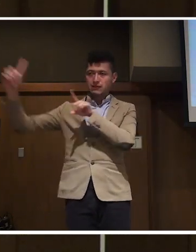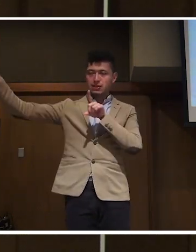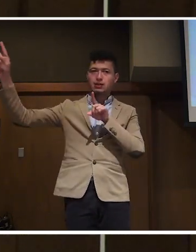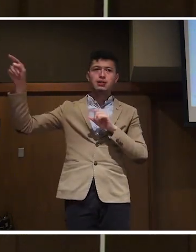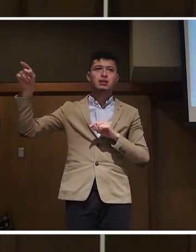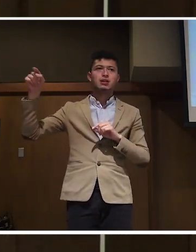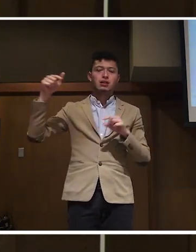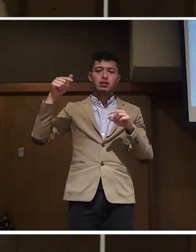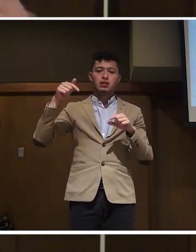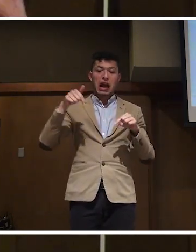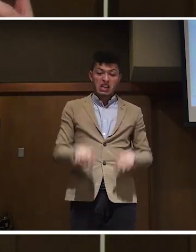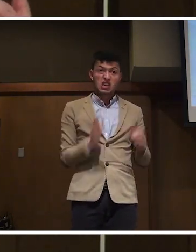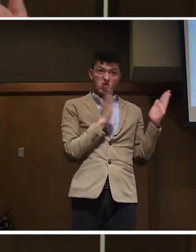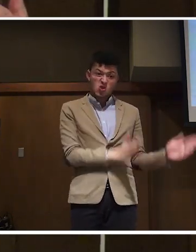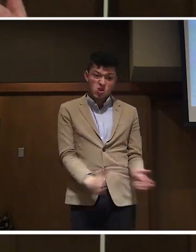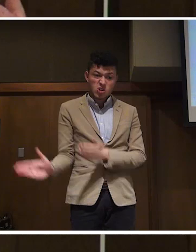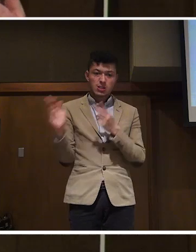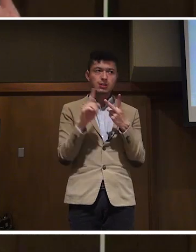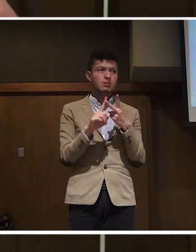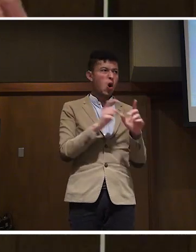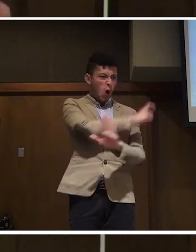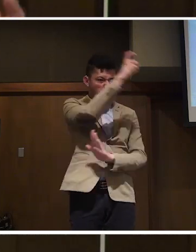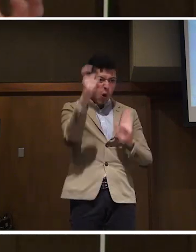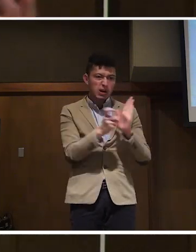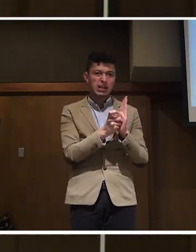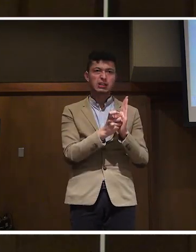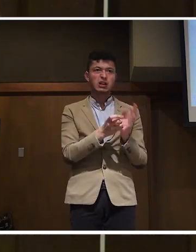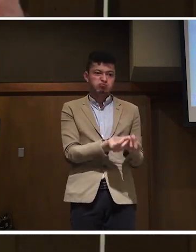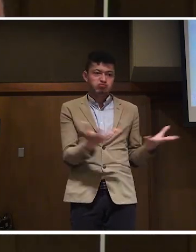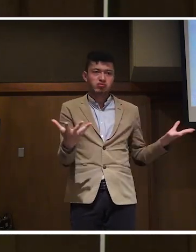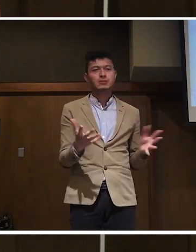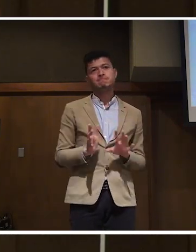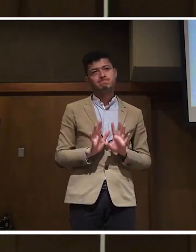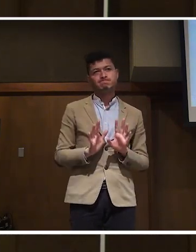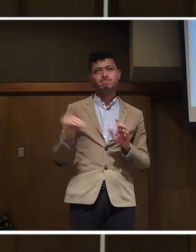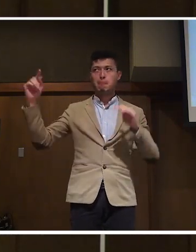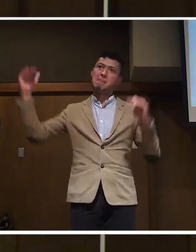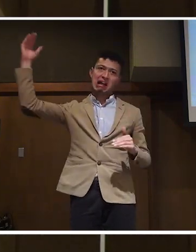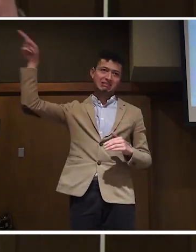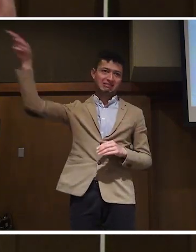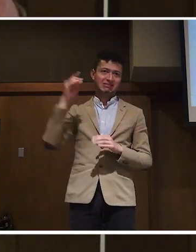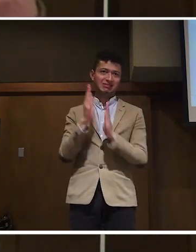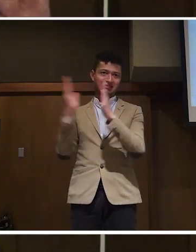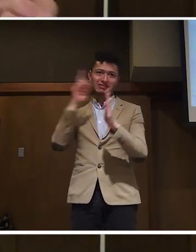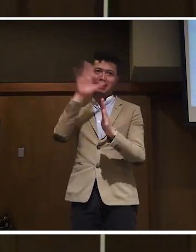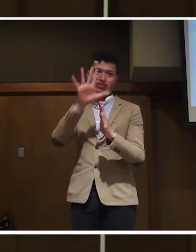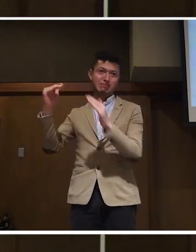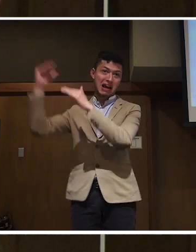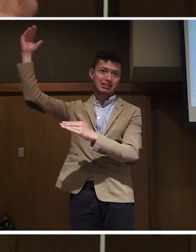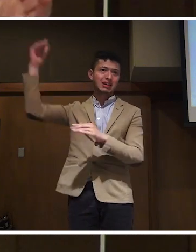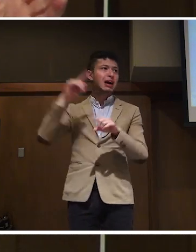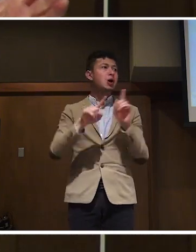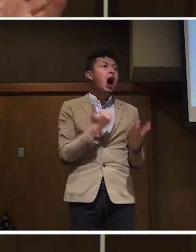menos completa, menos rica en muchos sentidos, pero es muy inesperada y tiene una gran cantidad de variedad y de